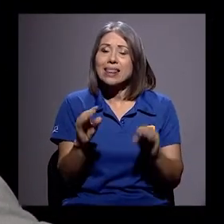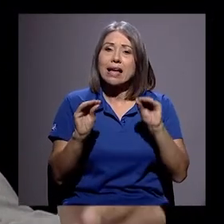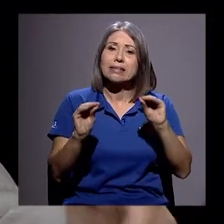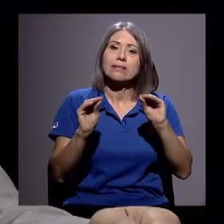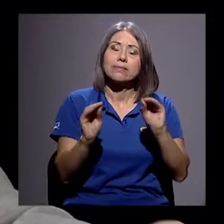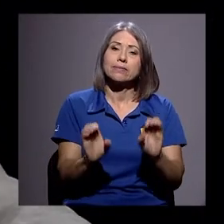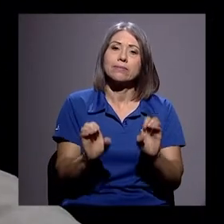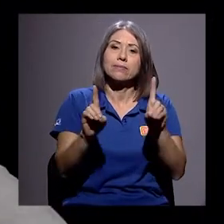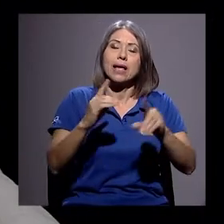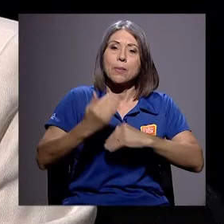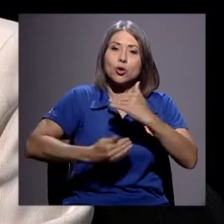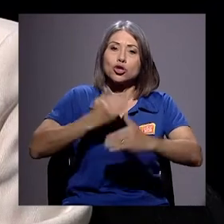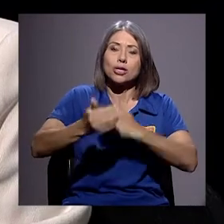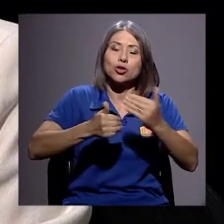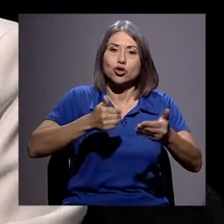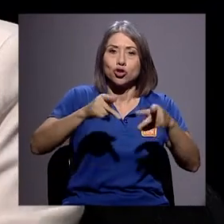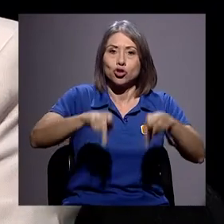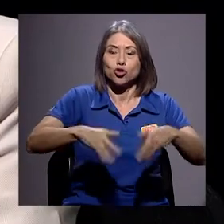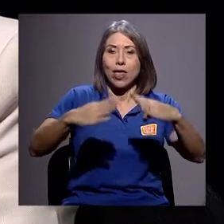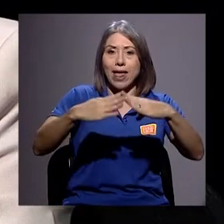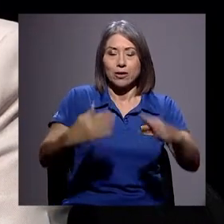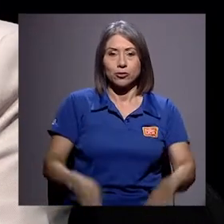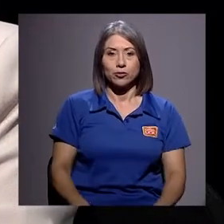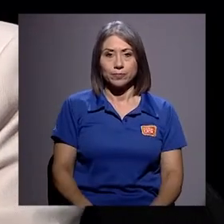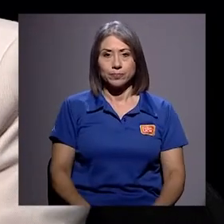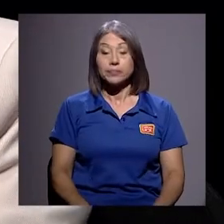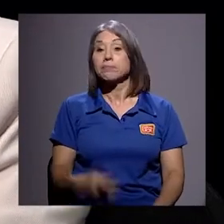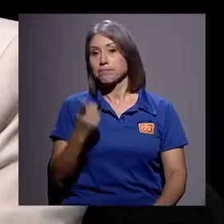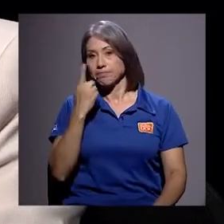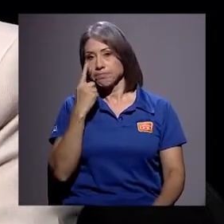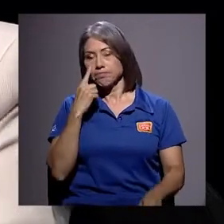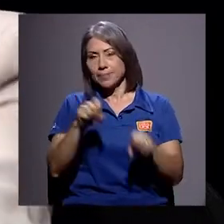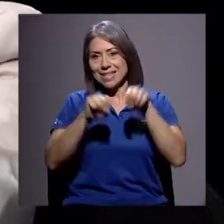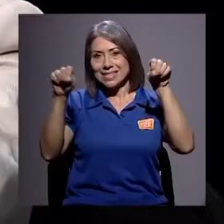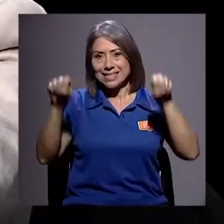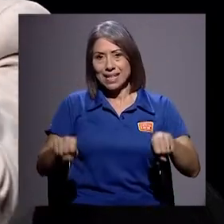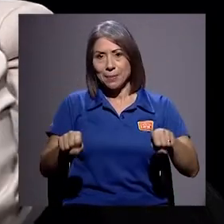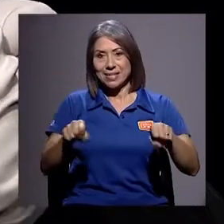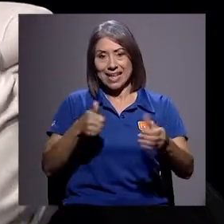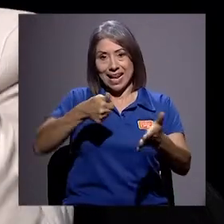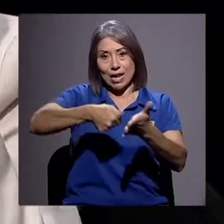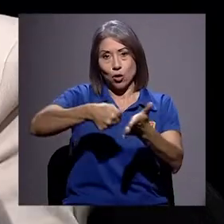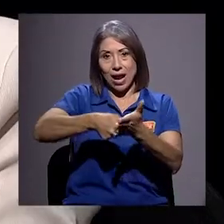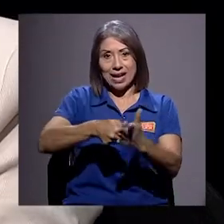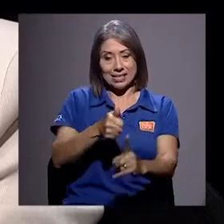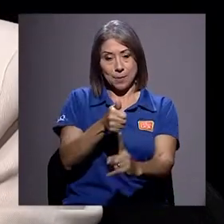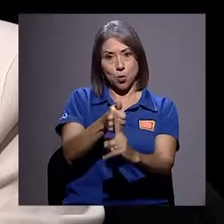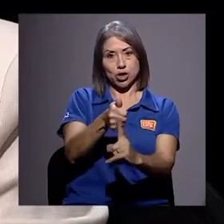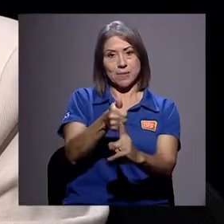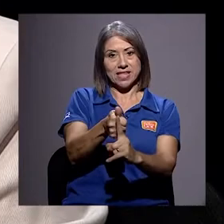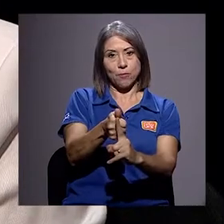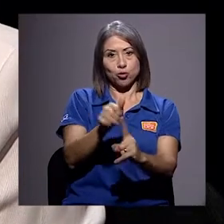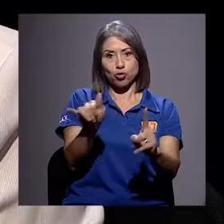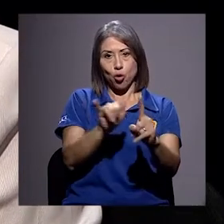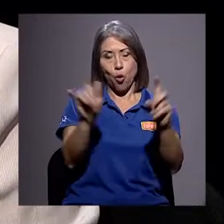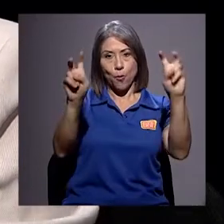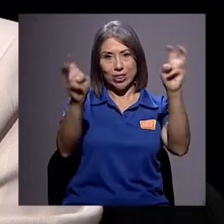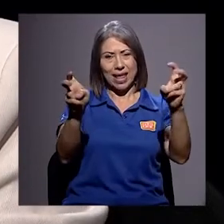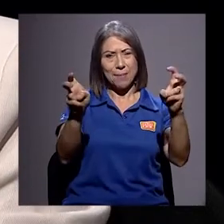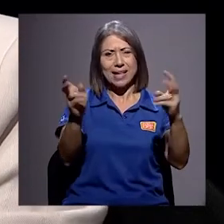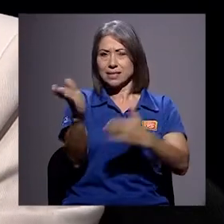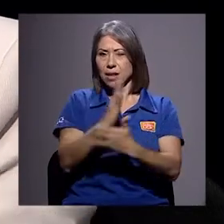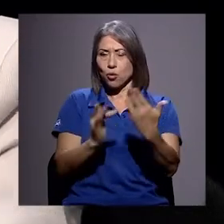en procesos ciudadanos bueno vamos a ver los sistemas electorales per se como como tema es muy técnico